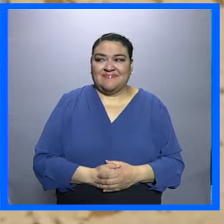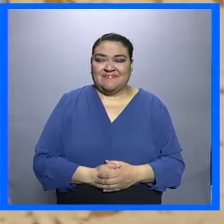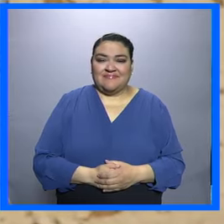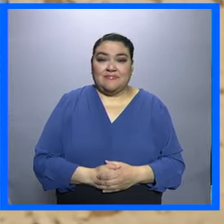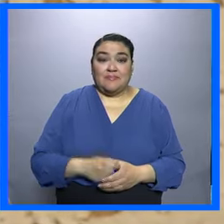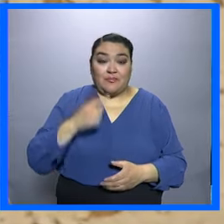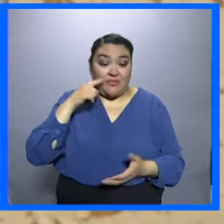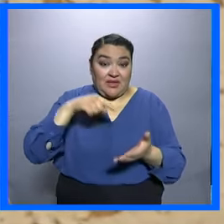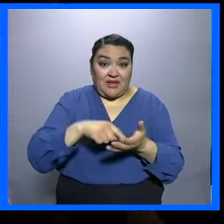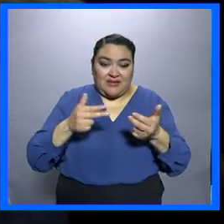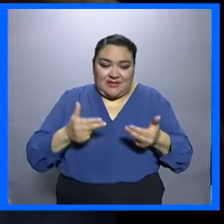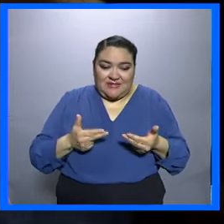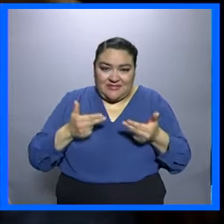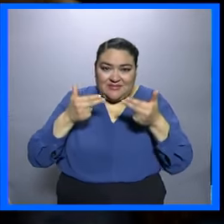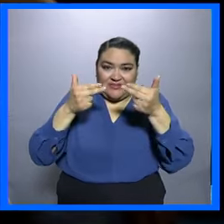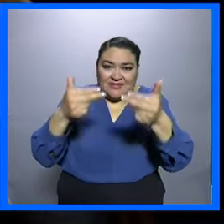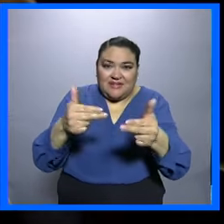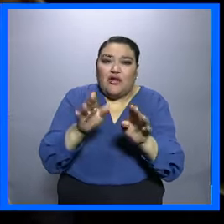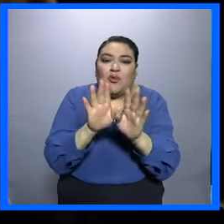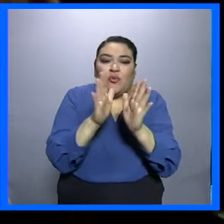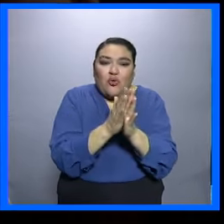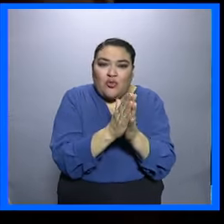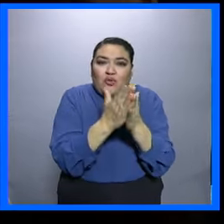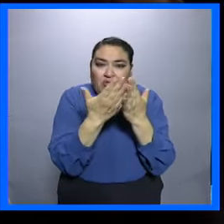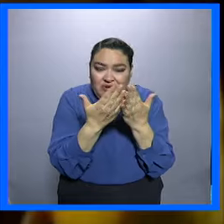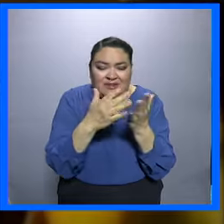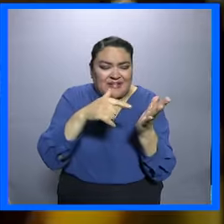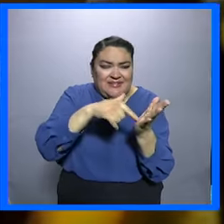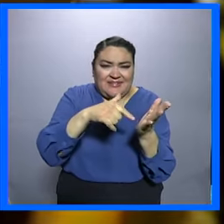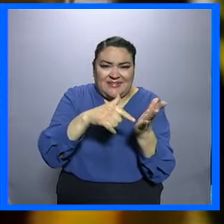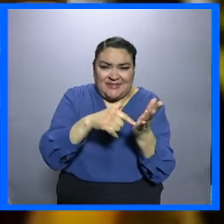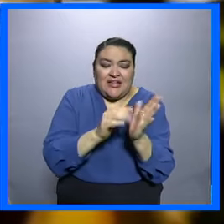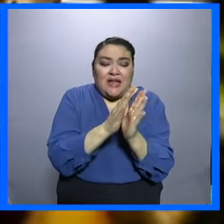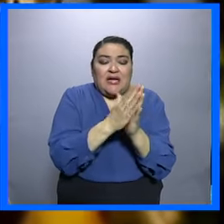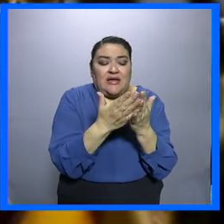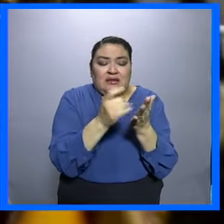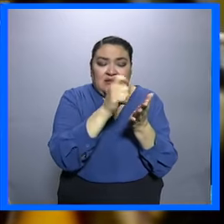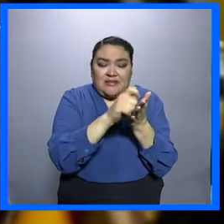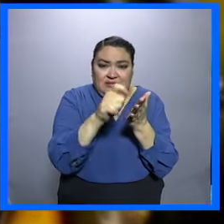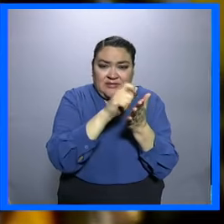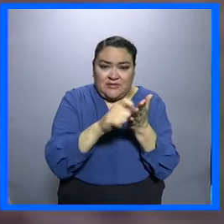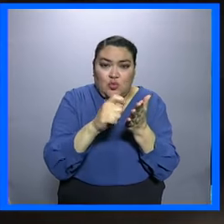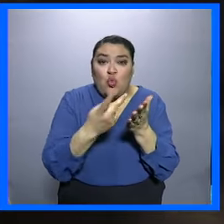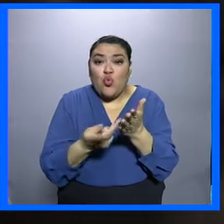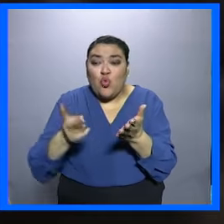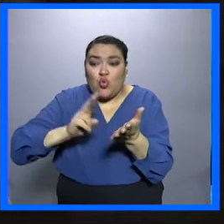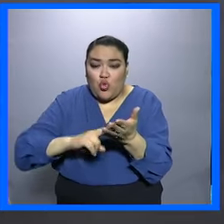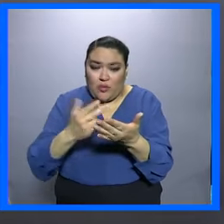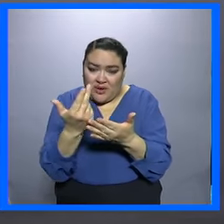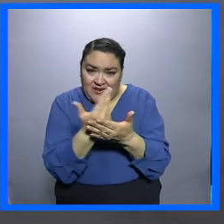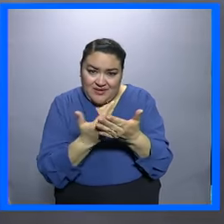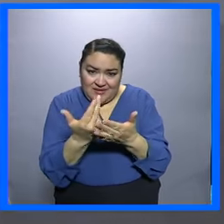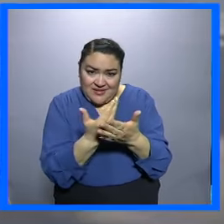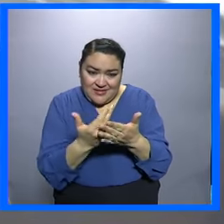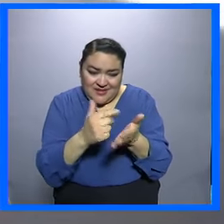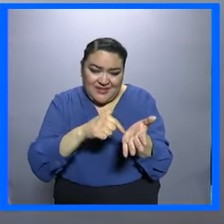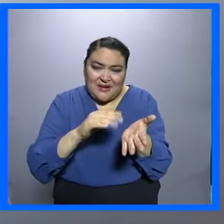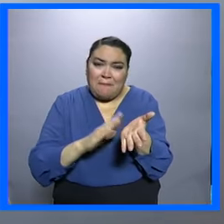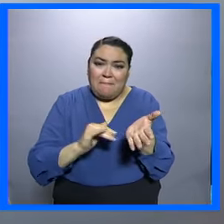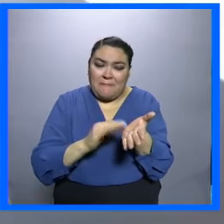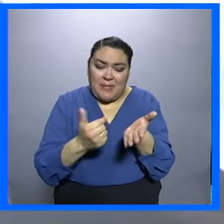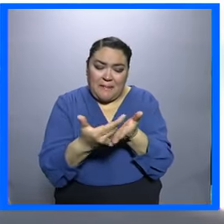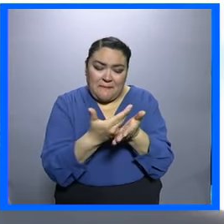Su legado no solo se limita a la producción editorial, que va desde la escritura hasta la fabricación e ilustración del papel que